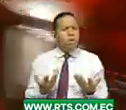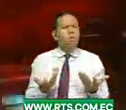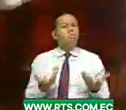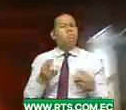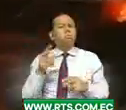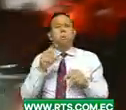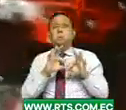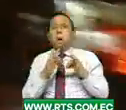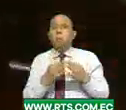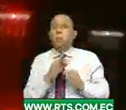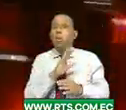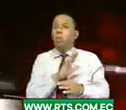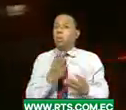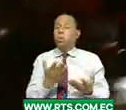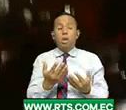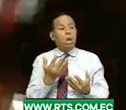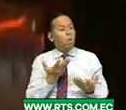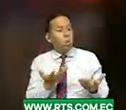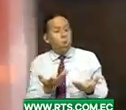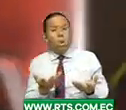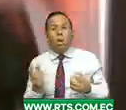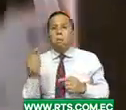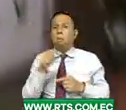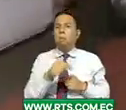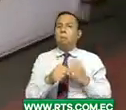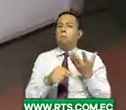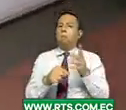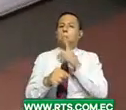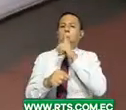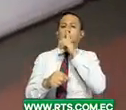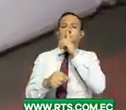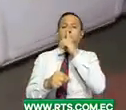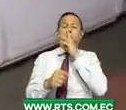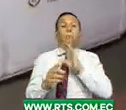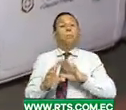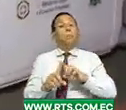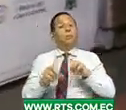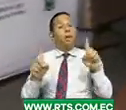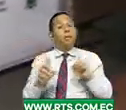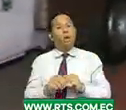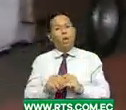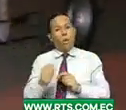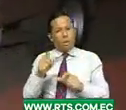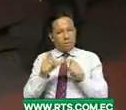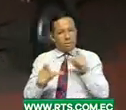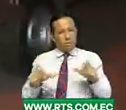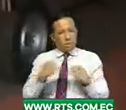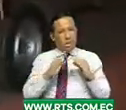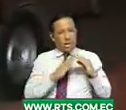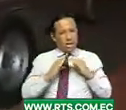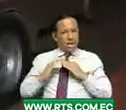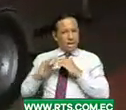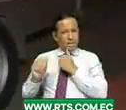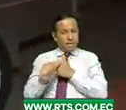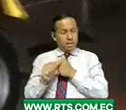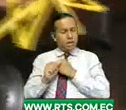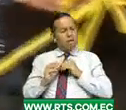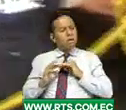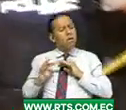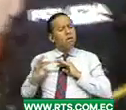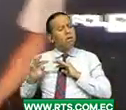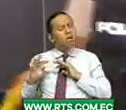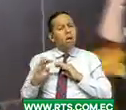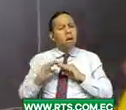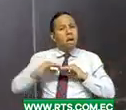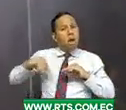de la hora occiso. Más bien están apostados en este momento los moradores de este lugar, bastante asustados por